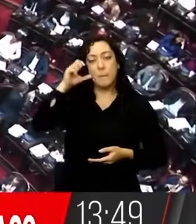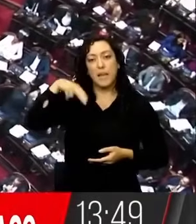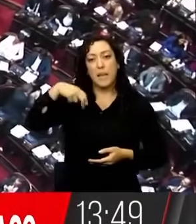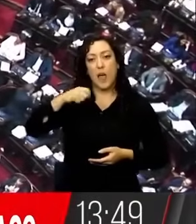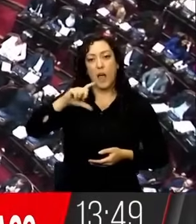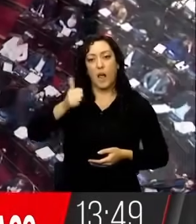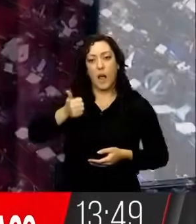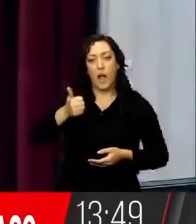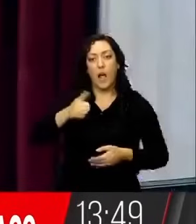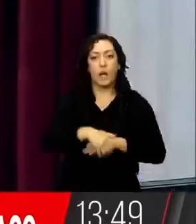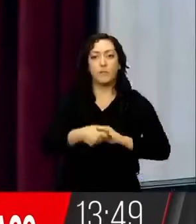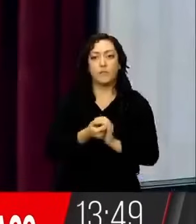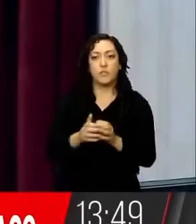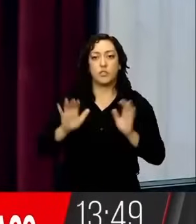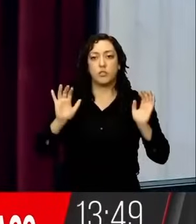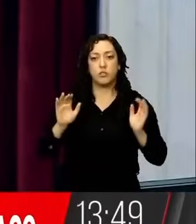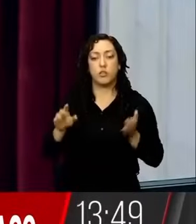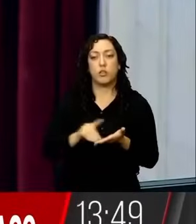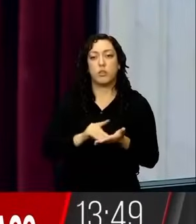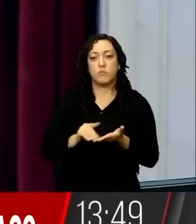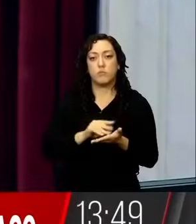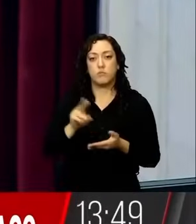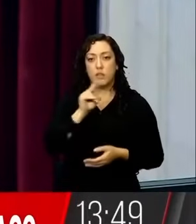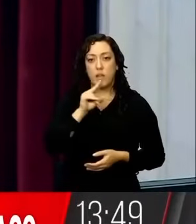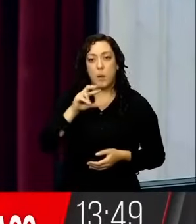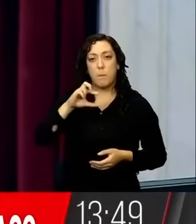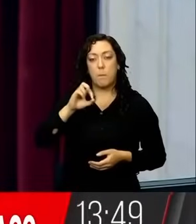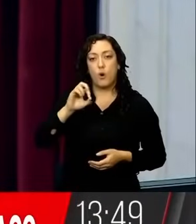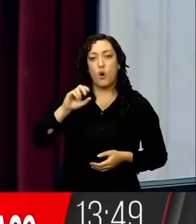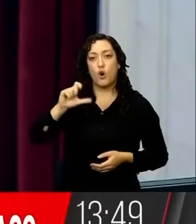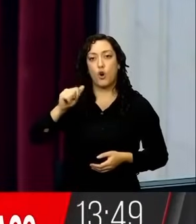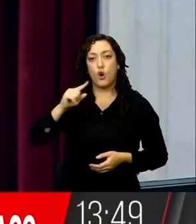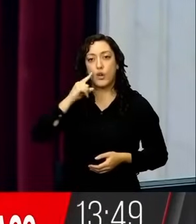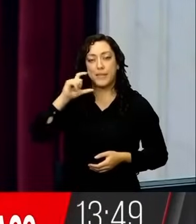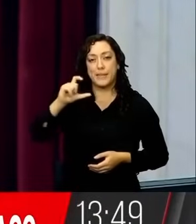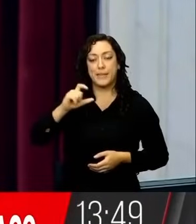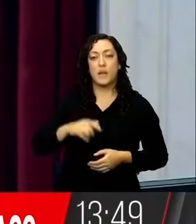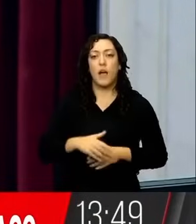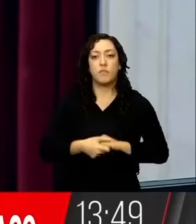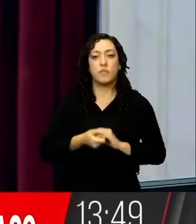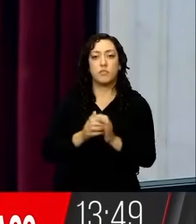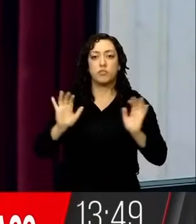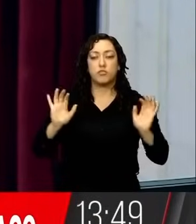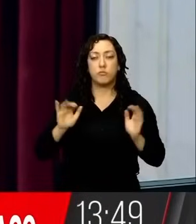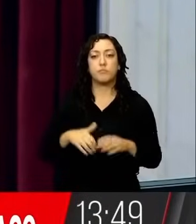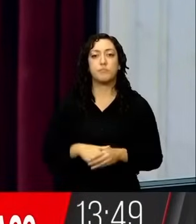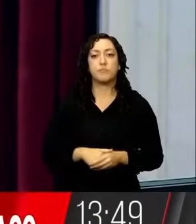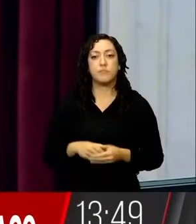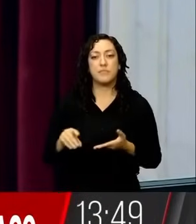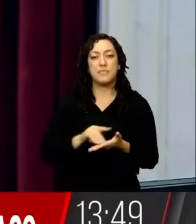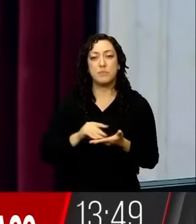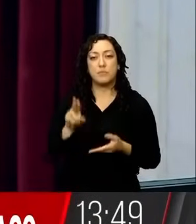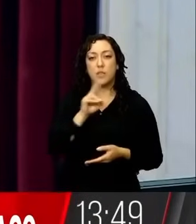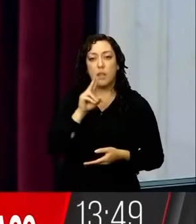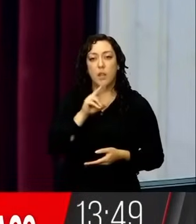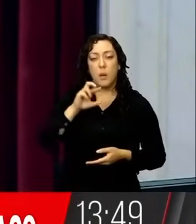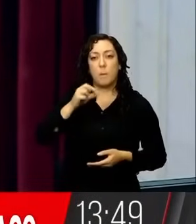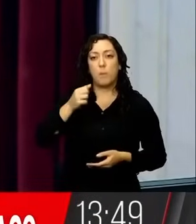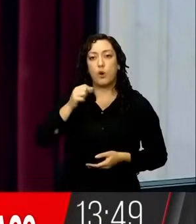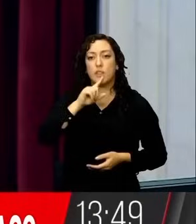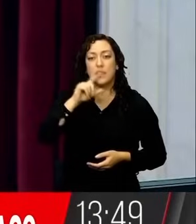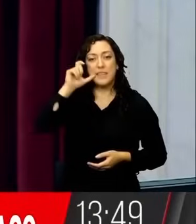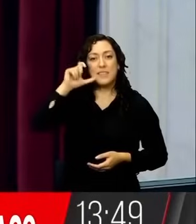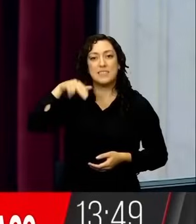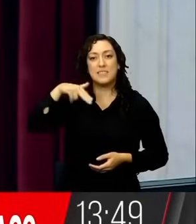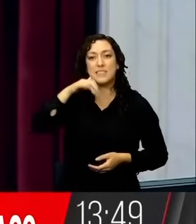Penaca. Abstención, diputada Lorena Pocoic. Abstención, diputada Luciana Potenza.